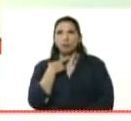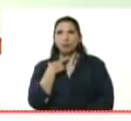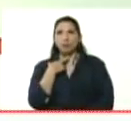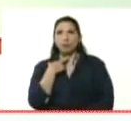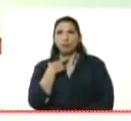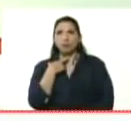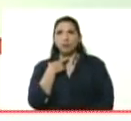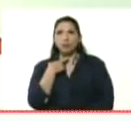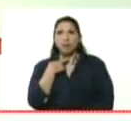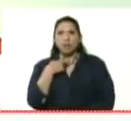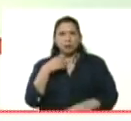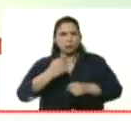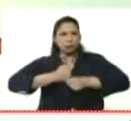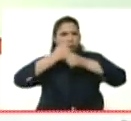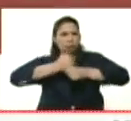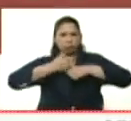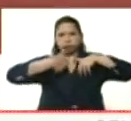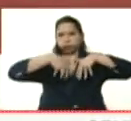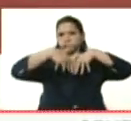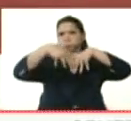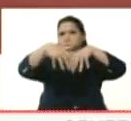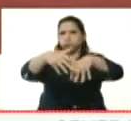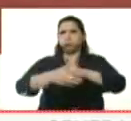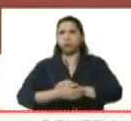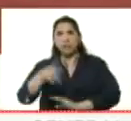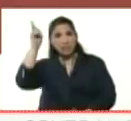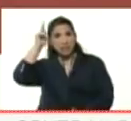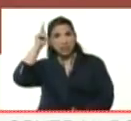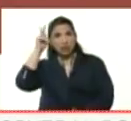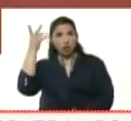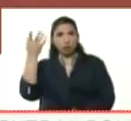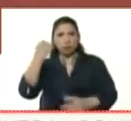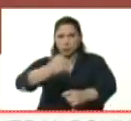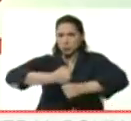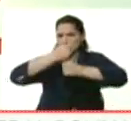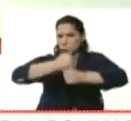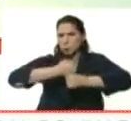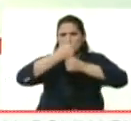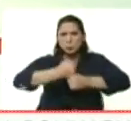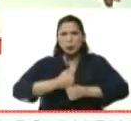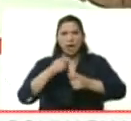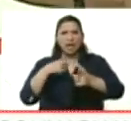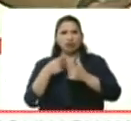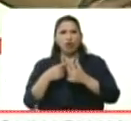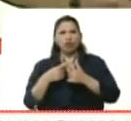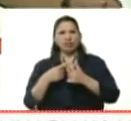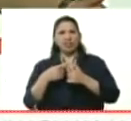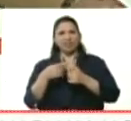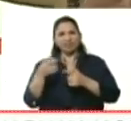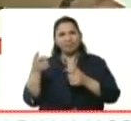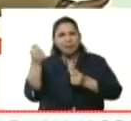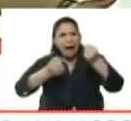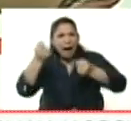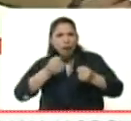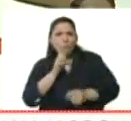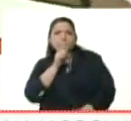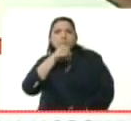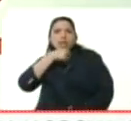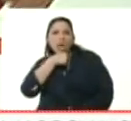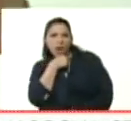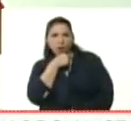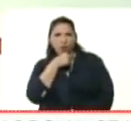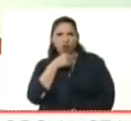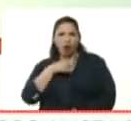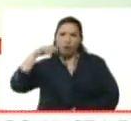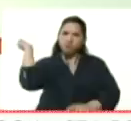las caravanas. Y los indios pasaban a caballo y se montaban, las caravanas que se llamaban, unas carretas, las